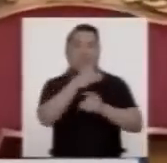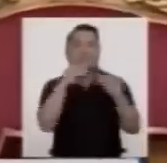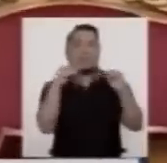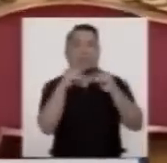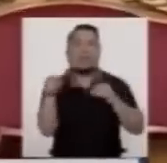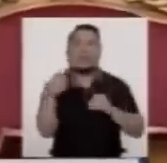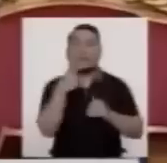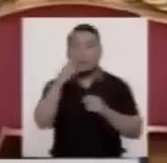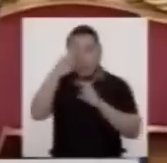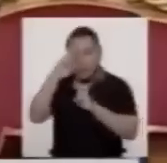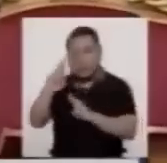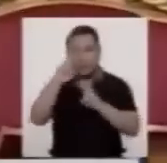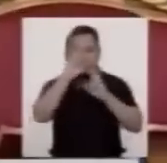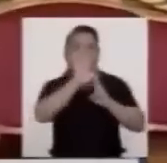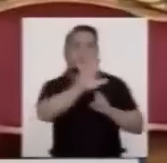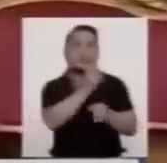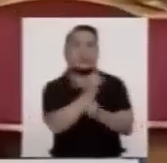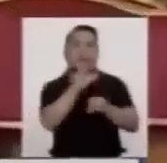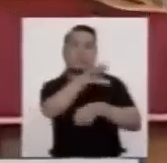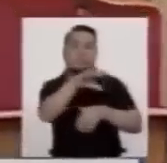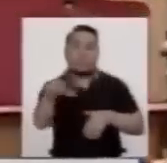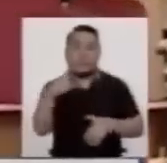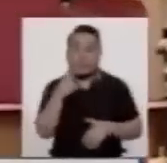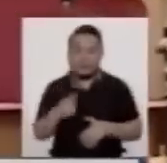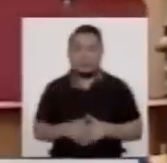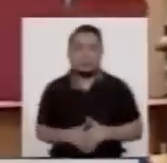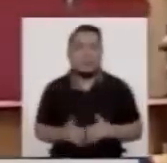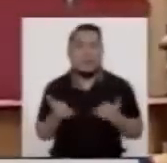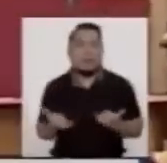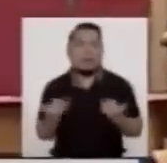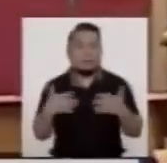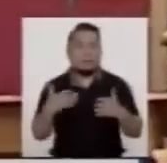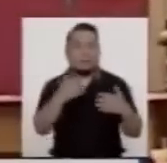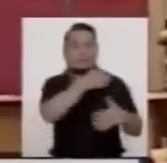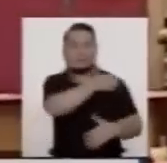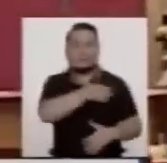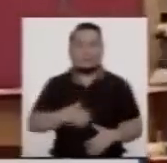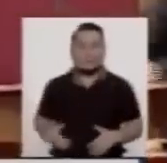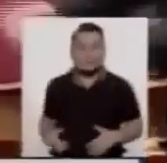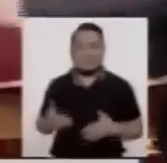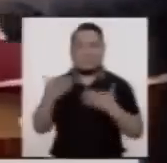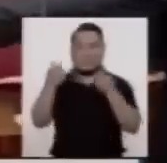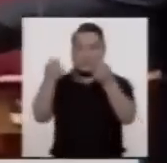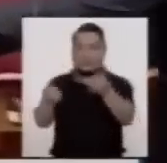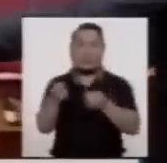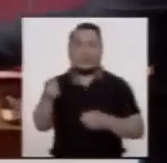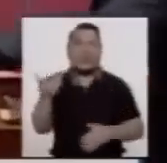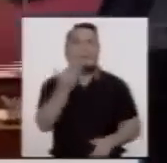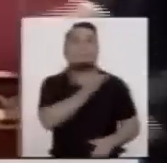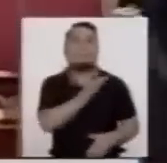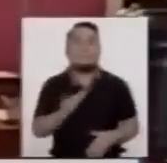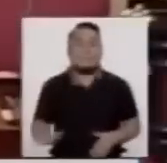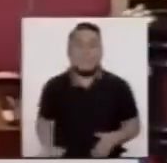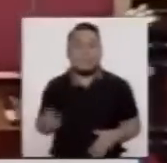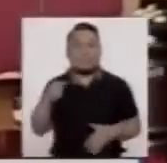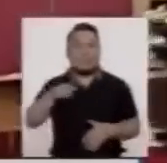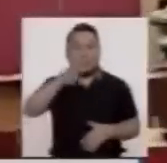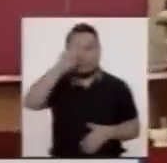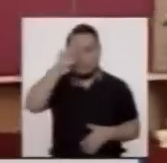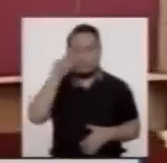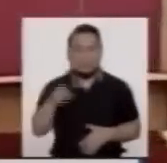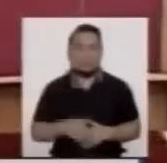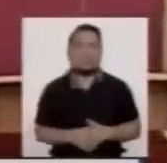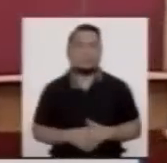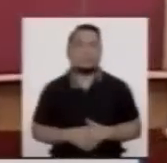darle bonos a la policía en ese aspecto Hace unos días nomás hemos visto que ha entregado millones más al congreso como Para pasarle la mano